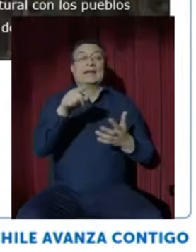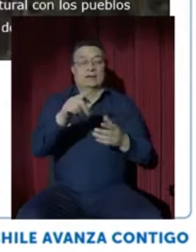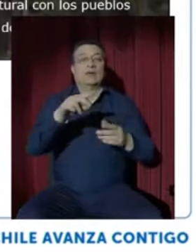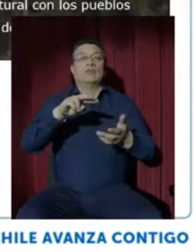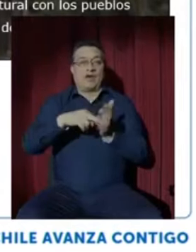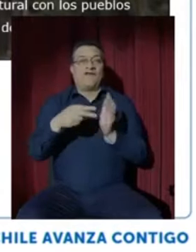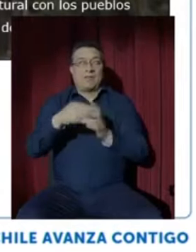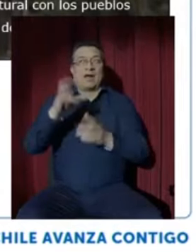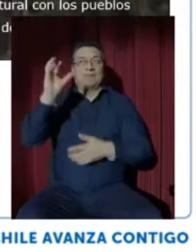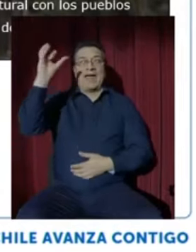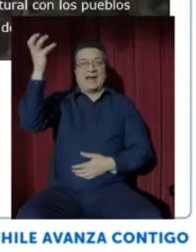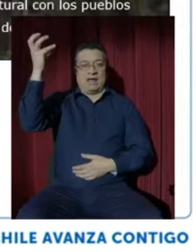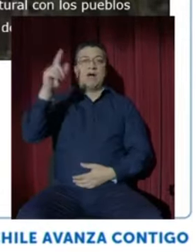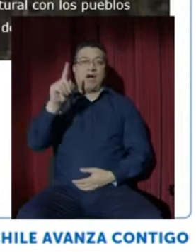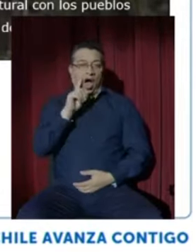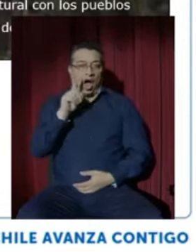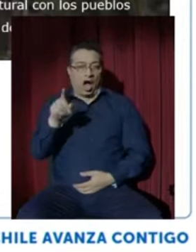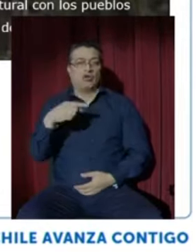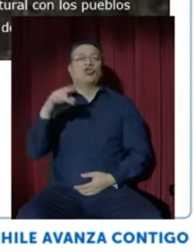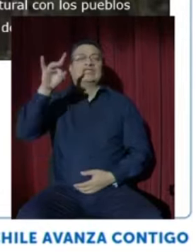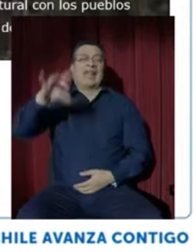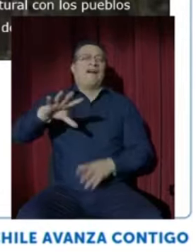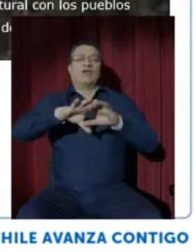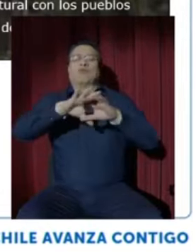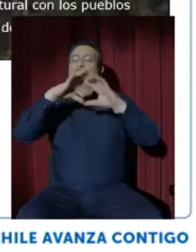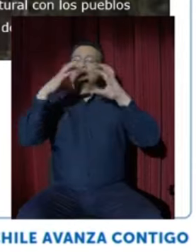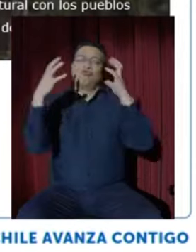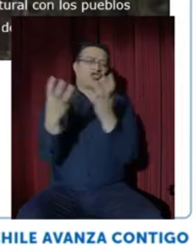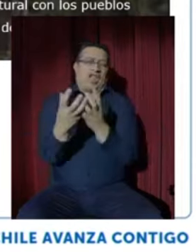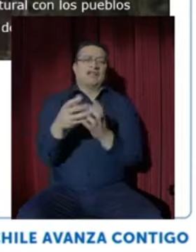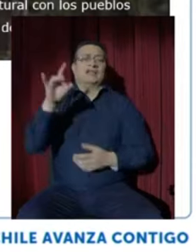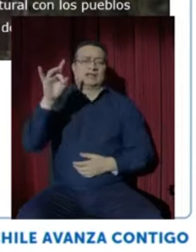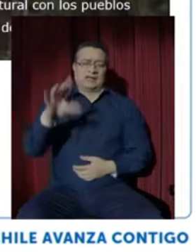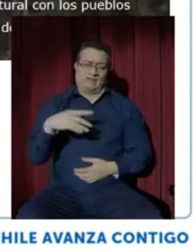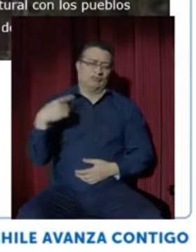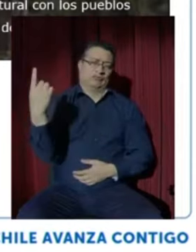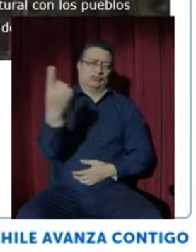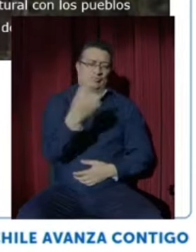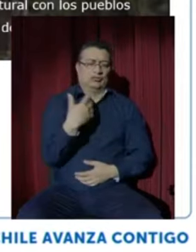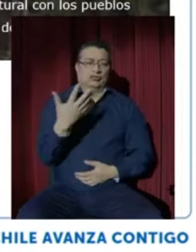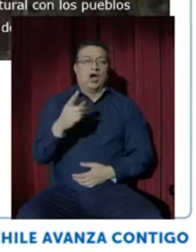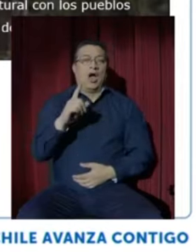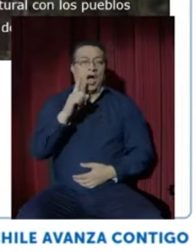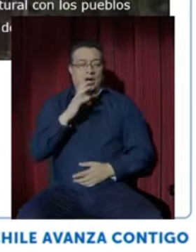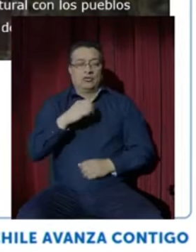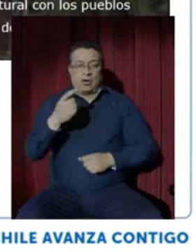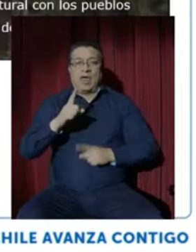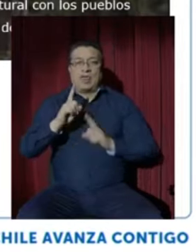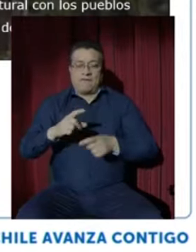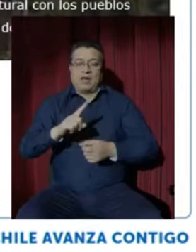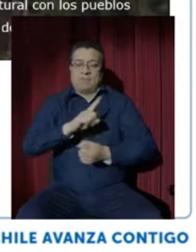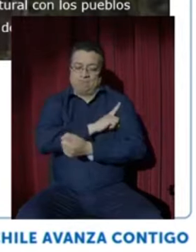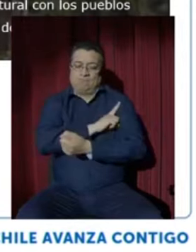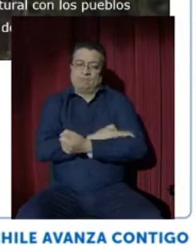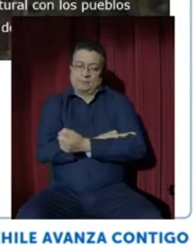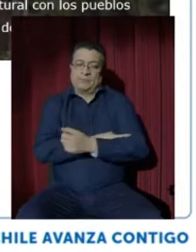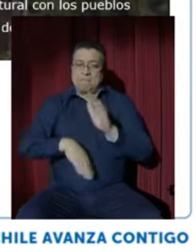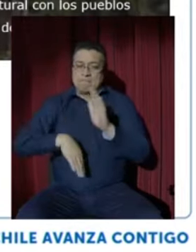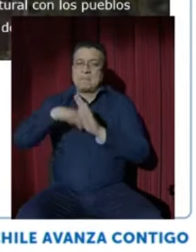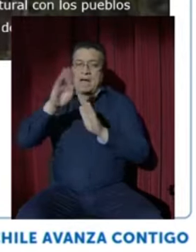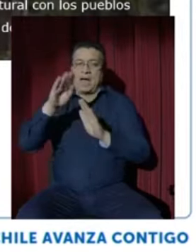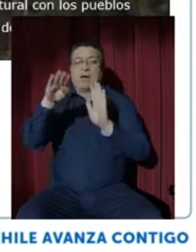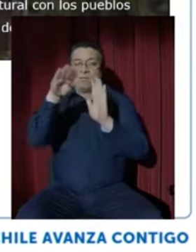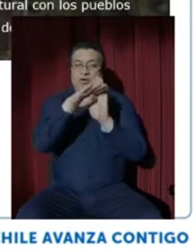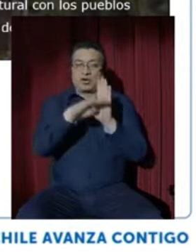climática y ese escenario es reconocido a nivel internacional eh Y por cierto lleva a fortalecer todos nuestros programas para